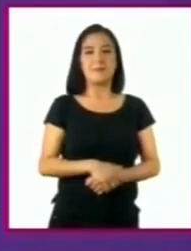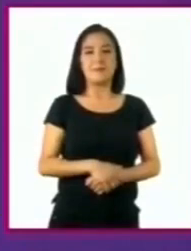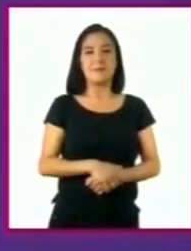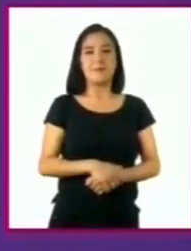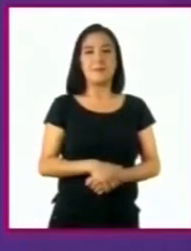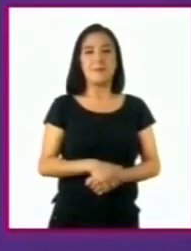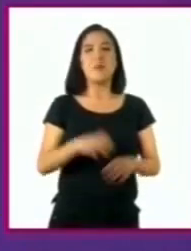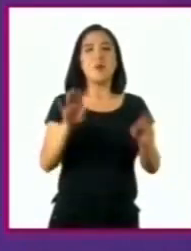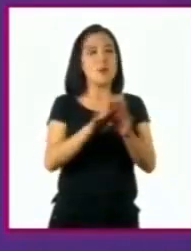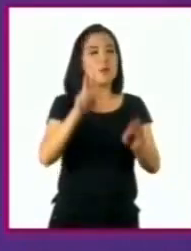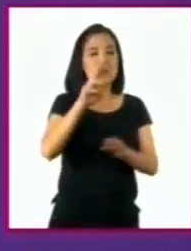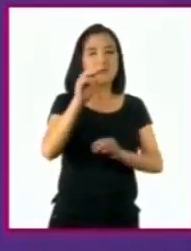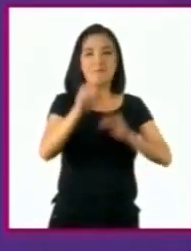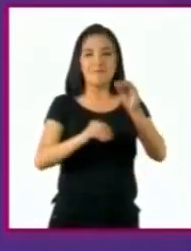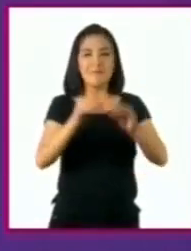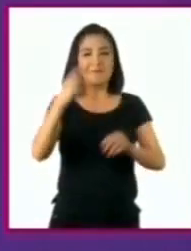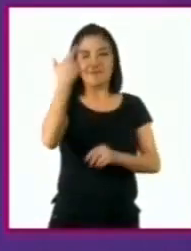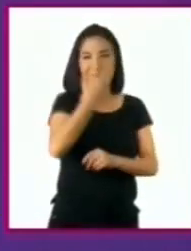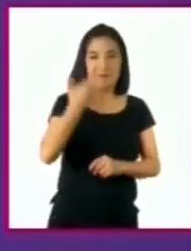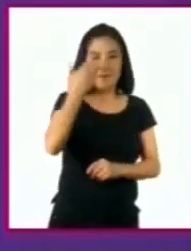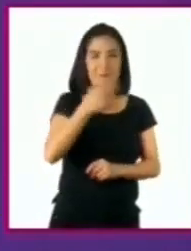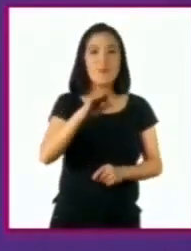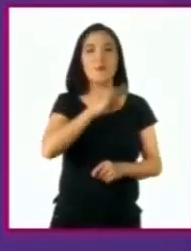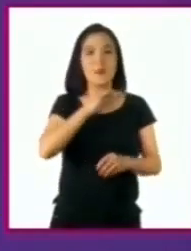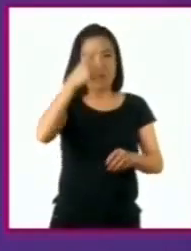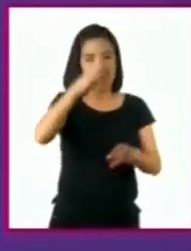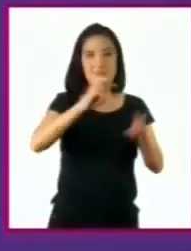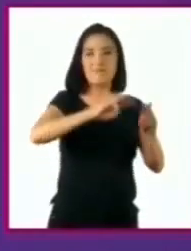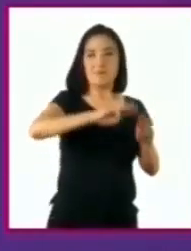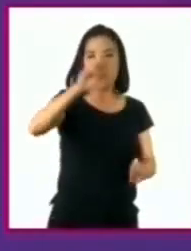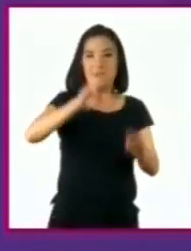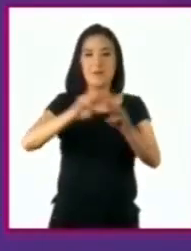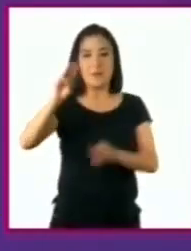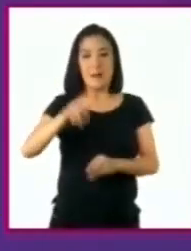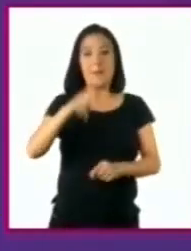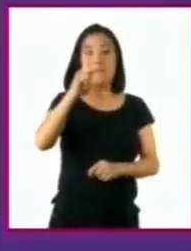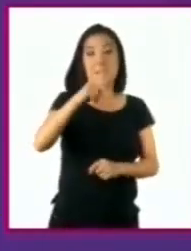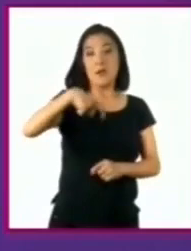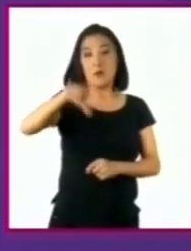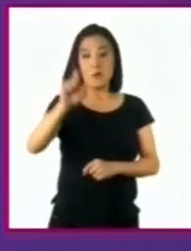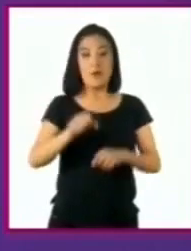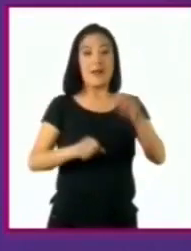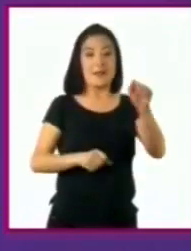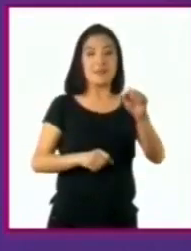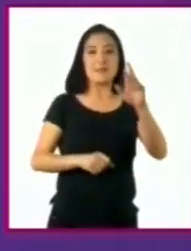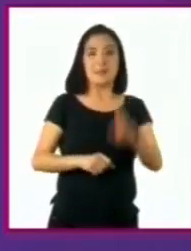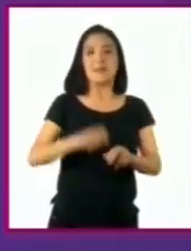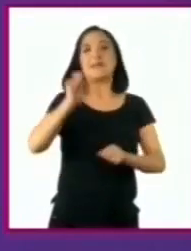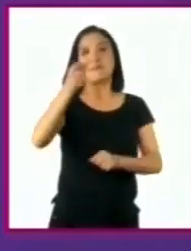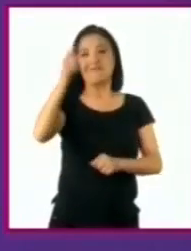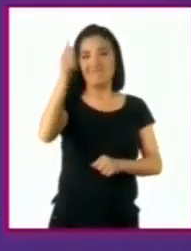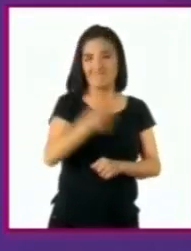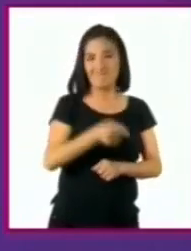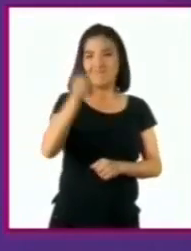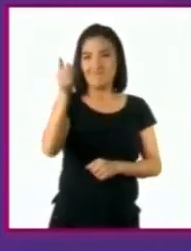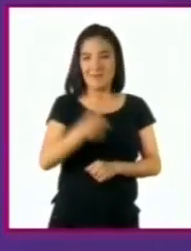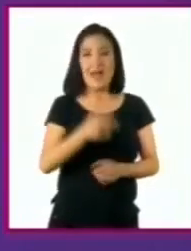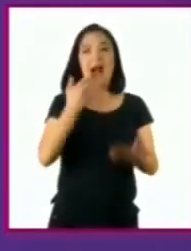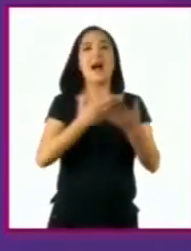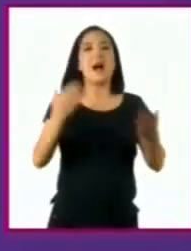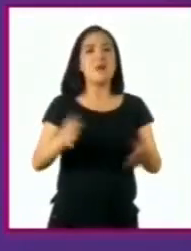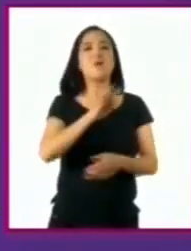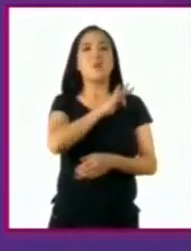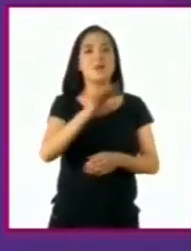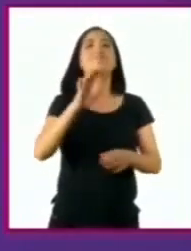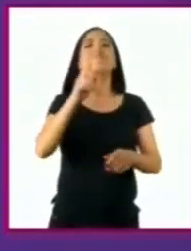Con un procedimiento análogo, podemos verificar que los segmentos PQ y SR son paralelos. Ahora podemos